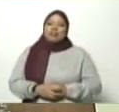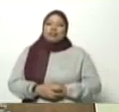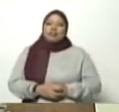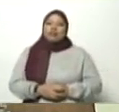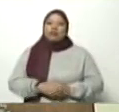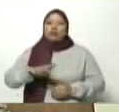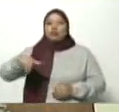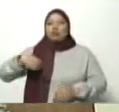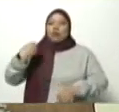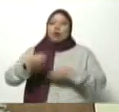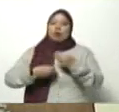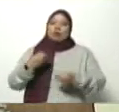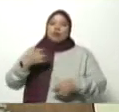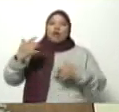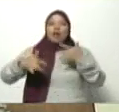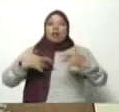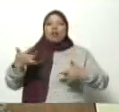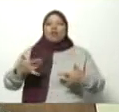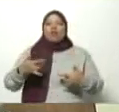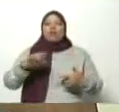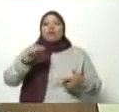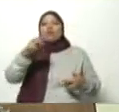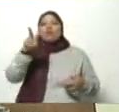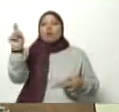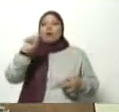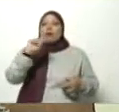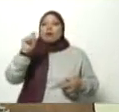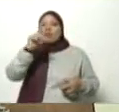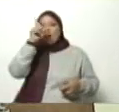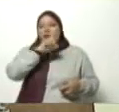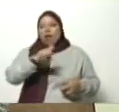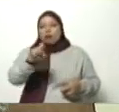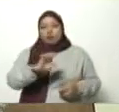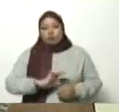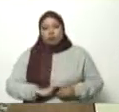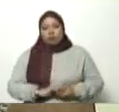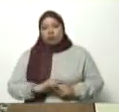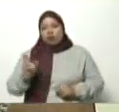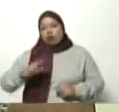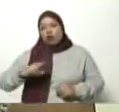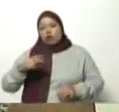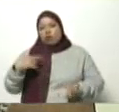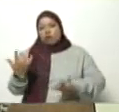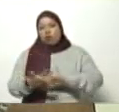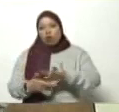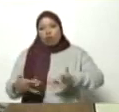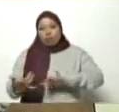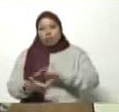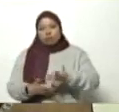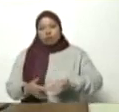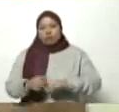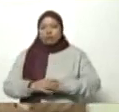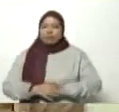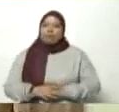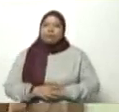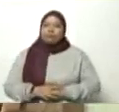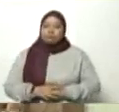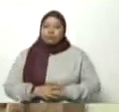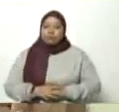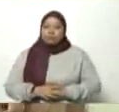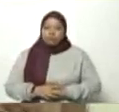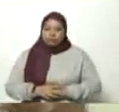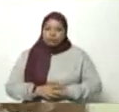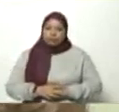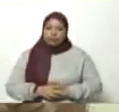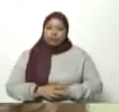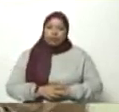Nosotros hacemos actividades los 12 meses del año, sin ningún tipo de problema. Seguro que algo se nos ocurrirá en diciembre,